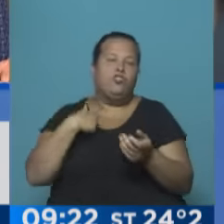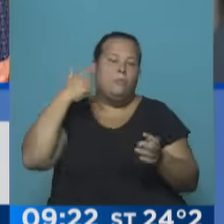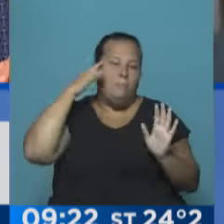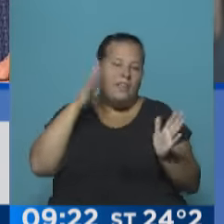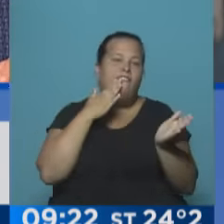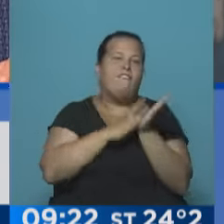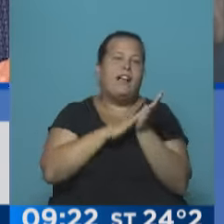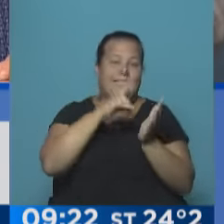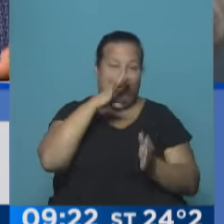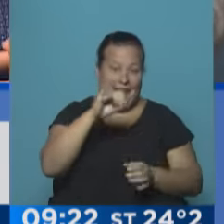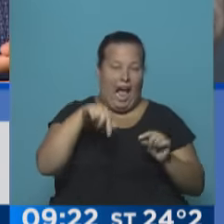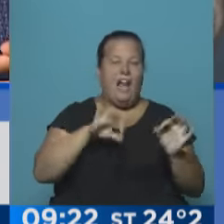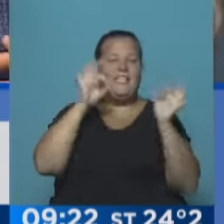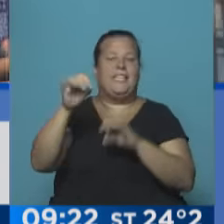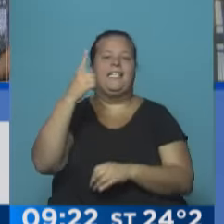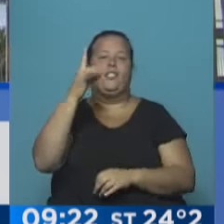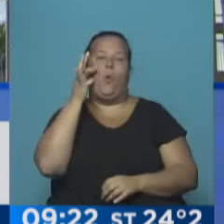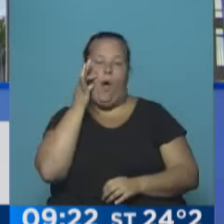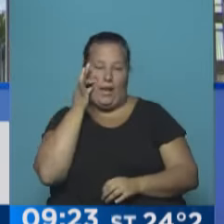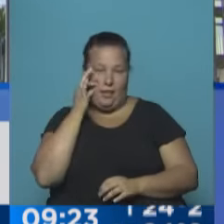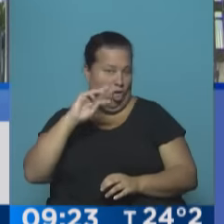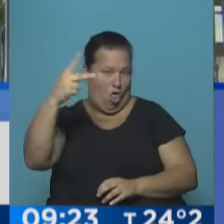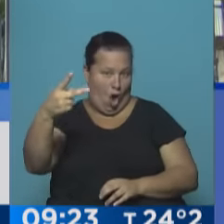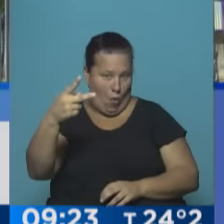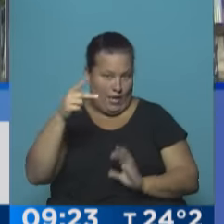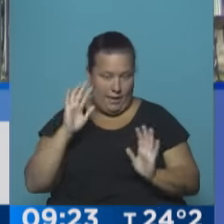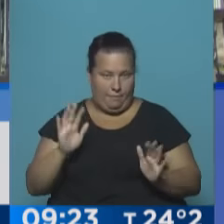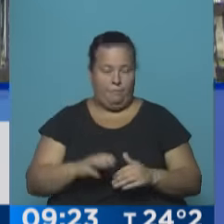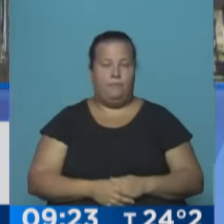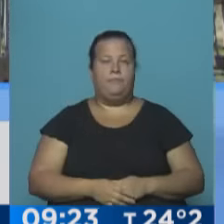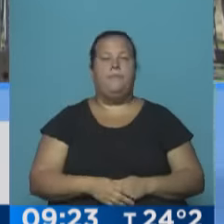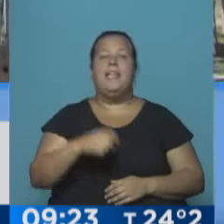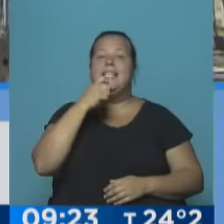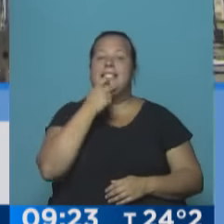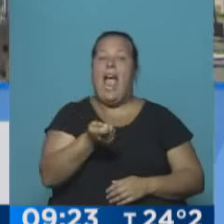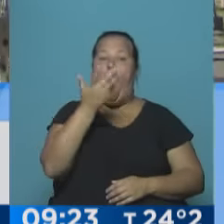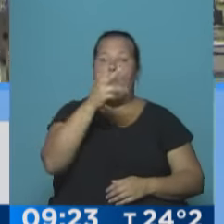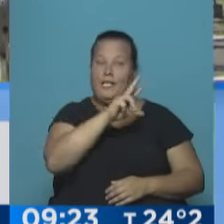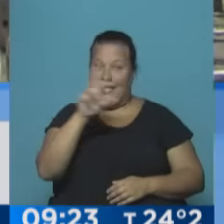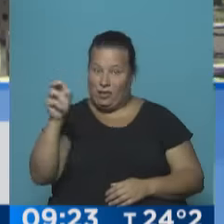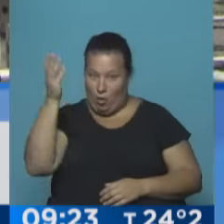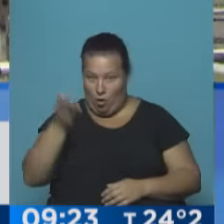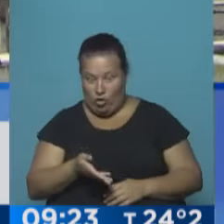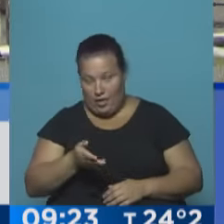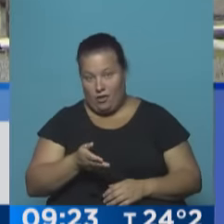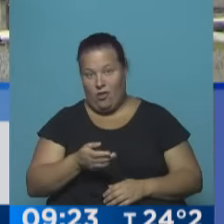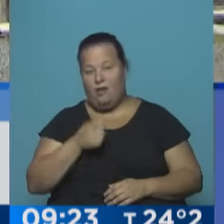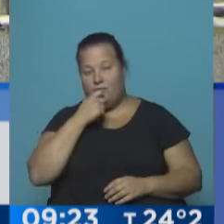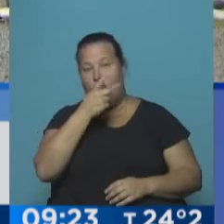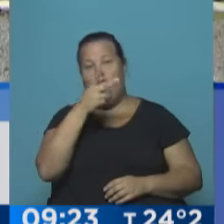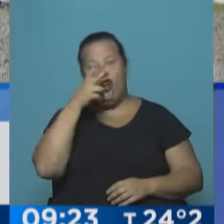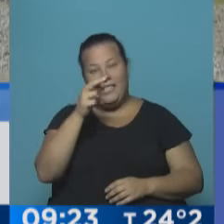decirte que la factura de 70 Hoy está pasando así 140 se va el doble si el aumento es del 300